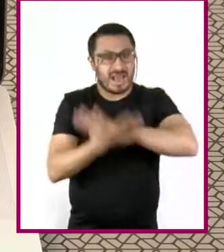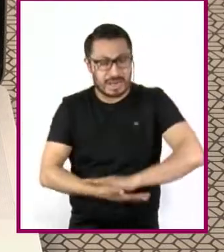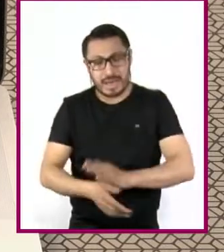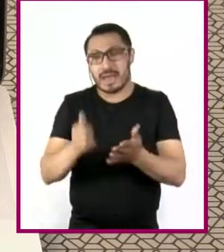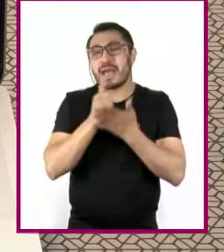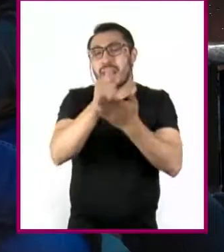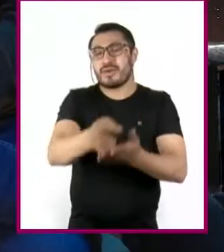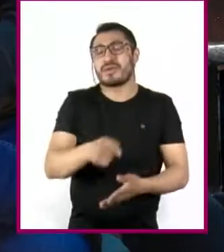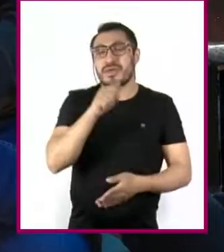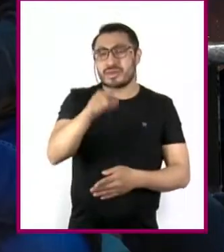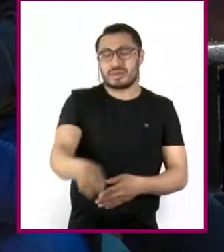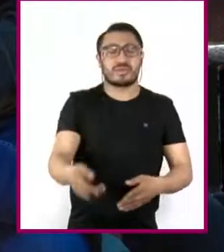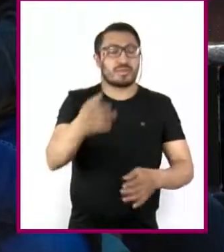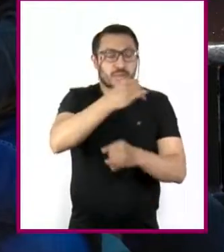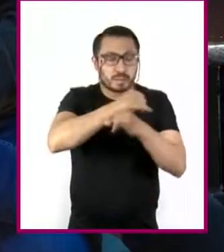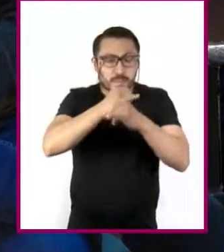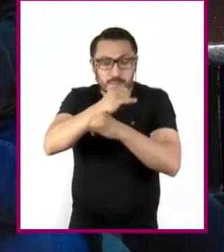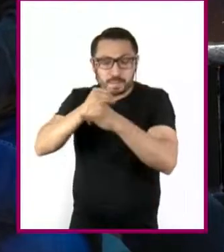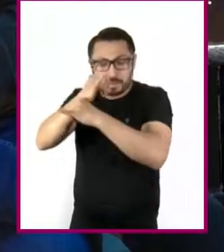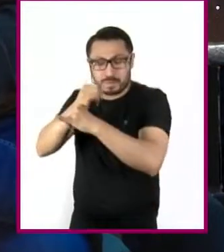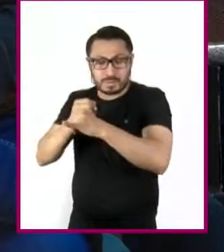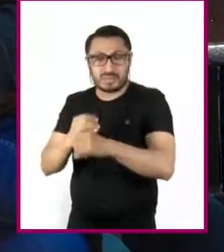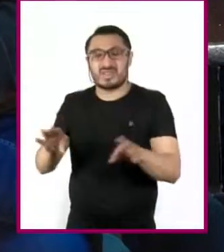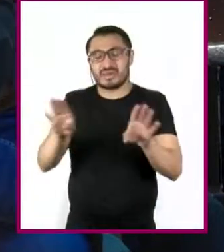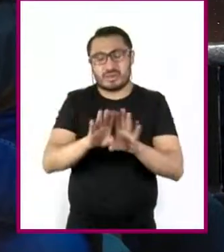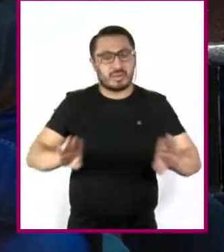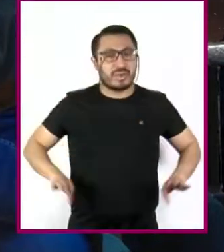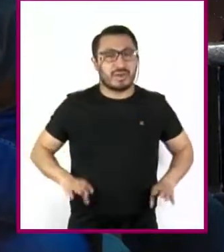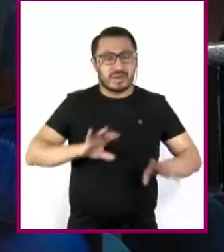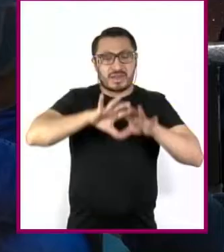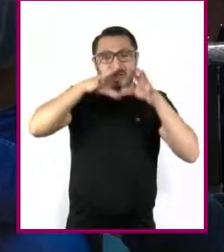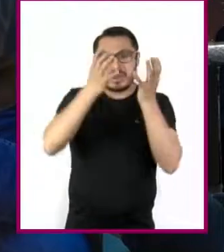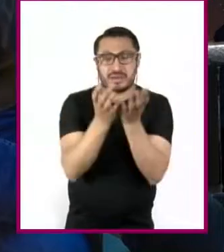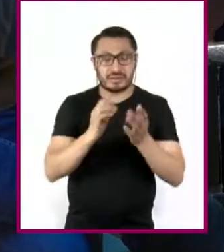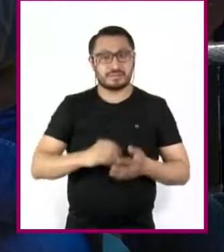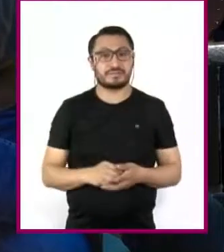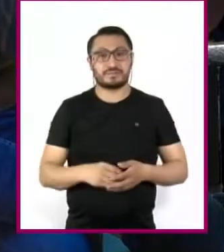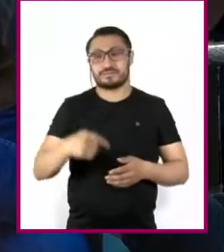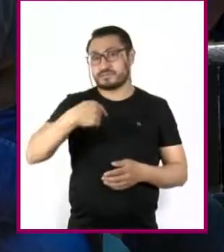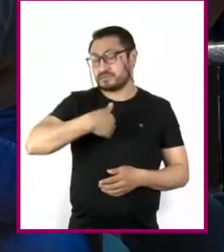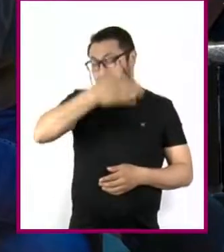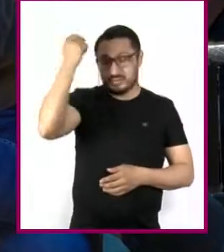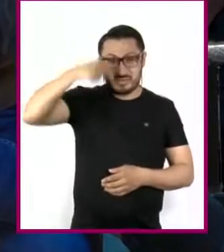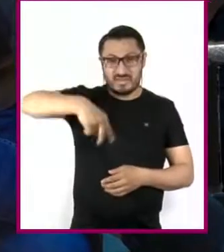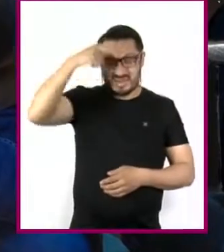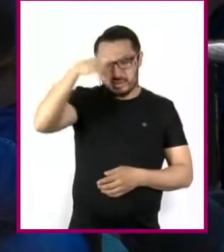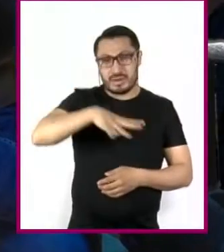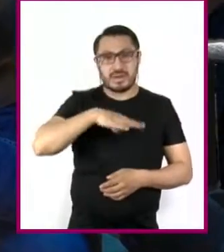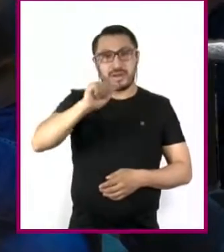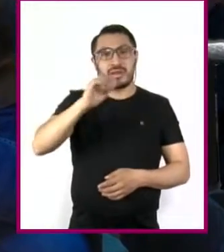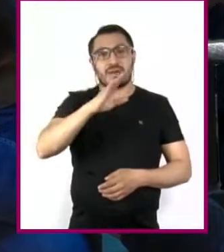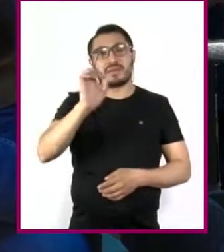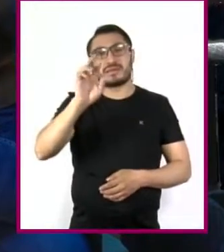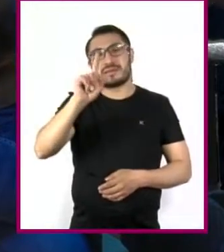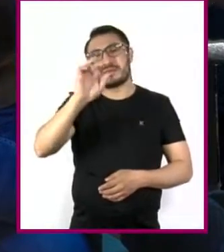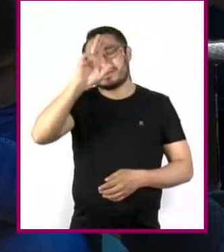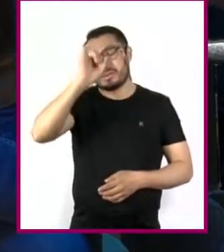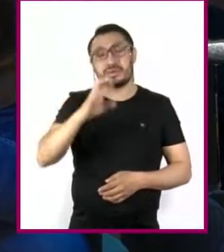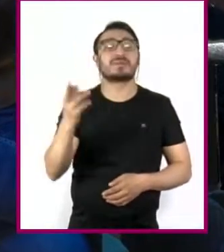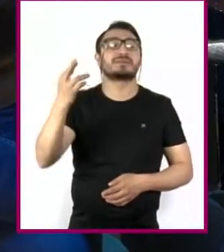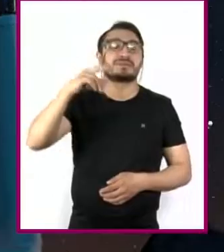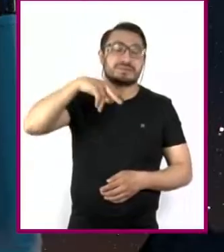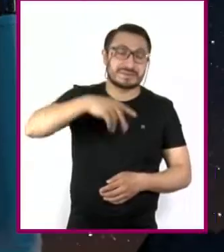comportamiento atmosférico. No inventes, Memo. No sabía que en México tenemos aceleradores de partículas y hasta hay un